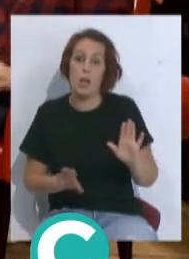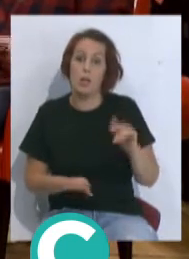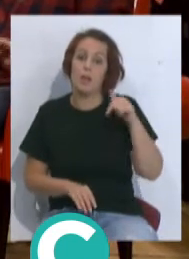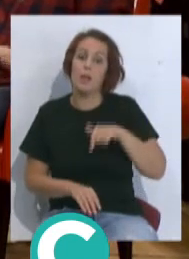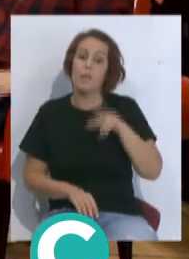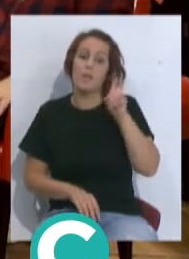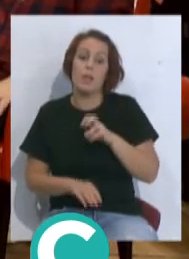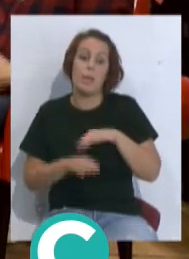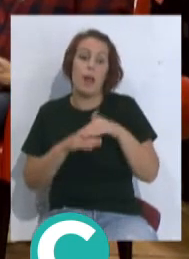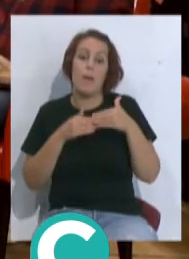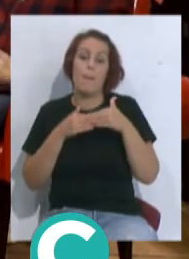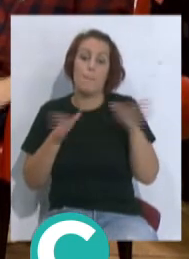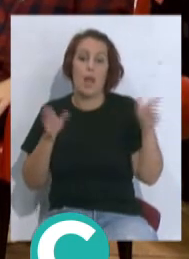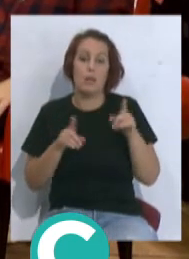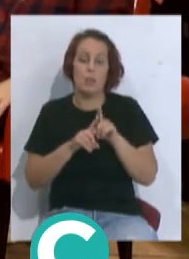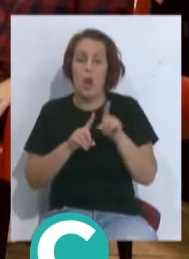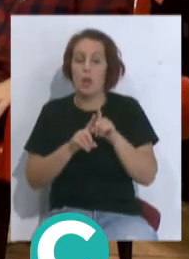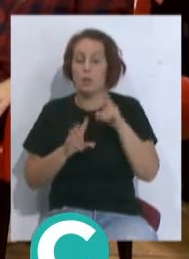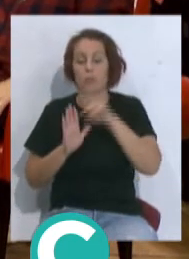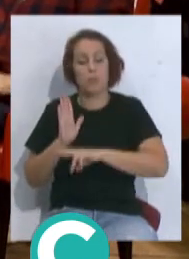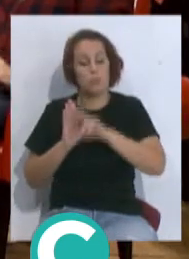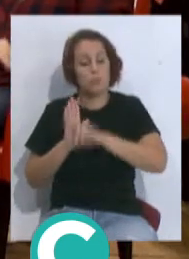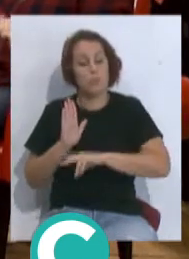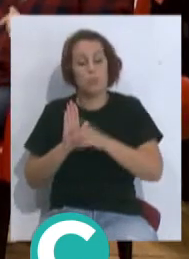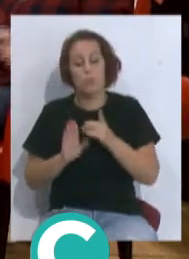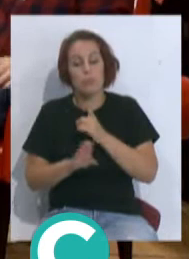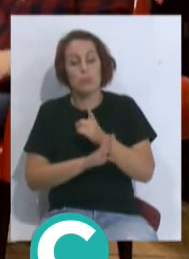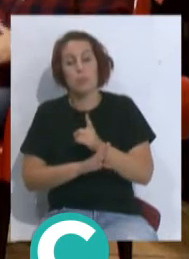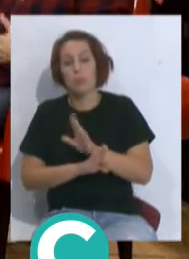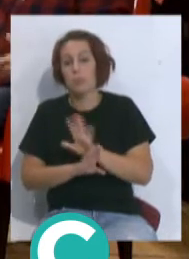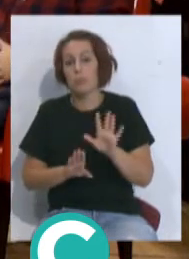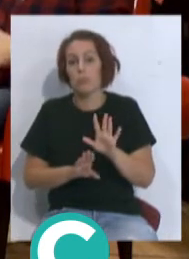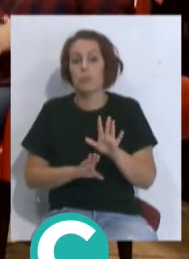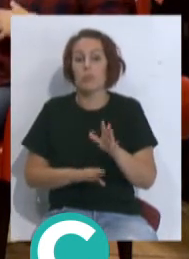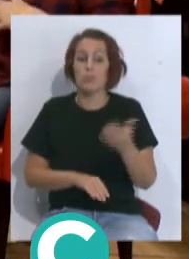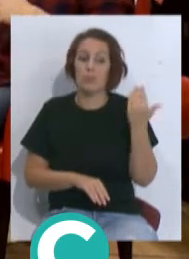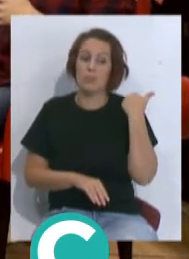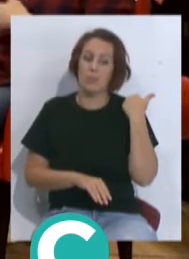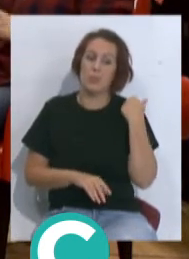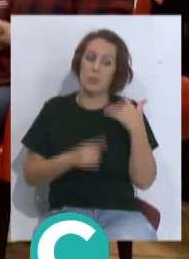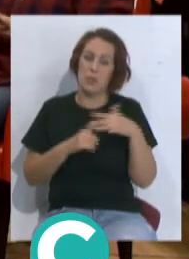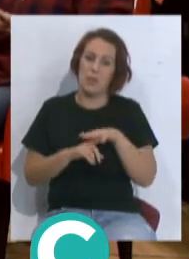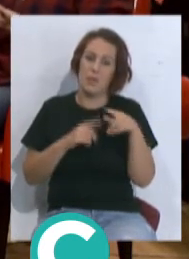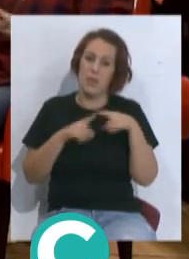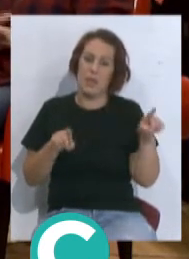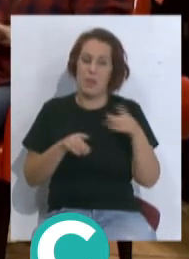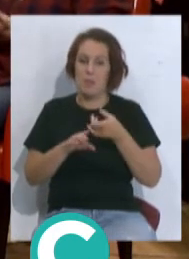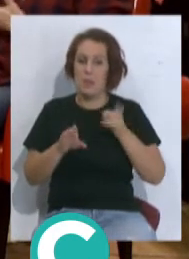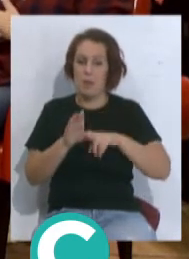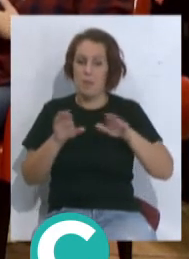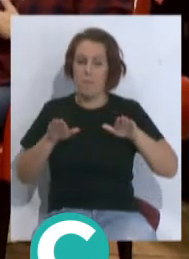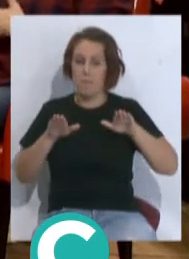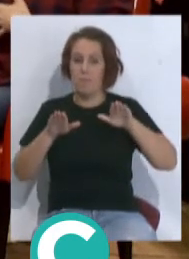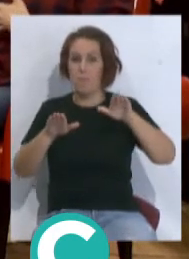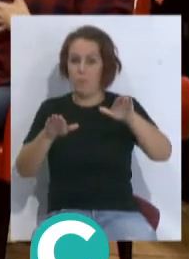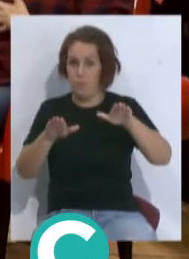Cádiz, que aquí se viene a estrenar, como marca el reglamento, uh-huh, que ya se dieron hace tiempo otros casos donde no podía estar participando en paralelo con